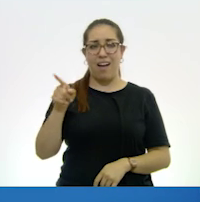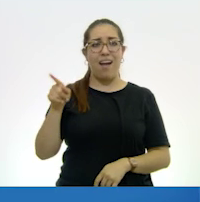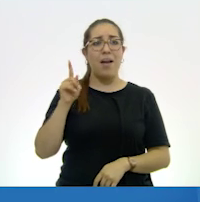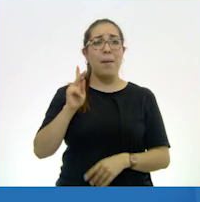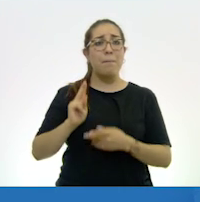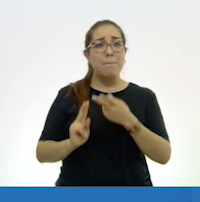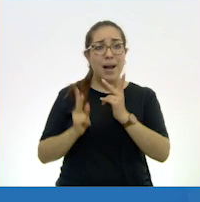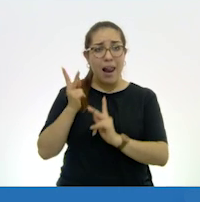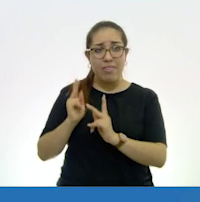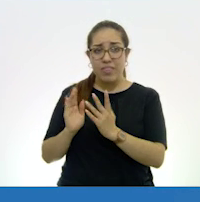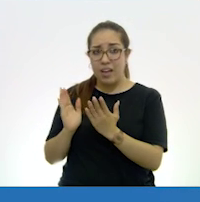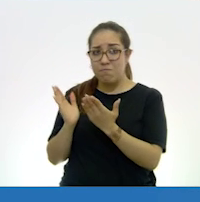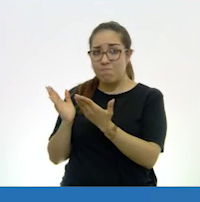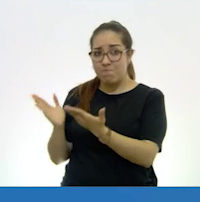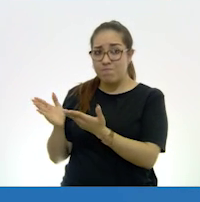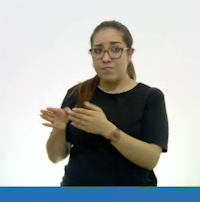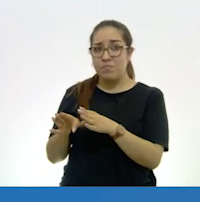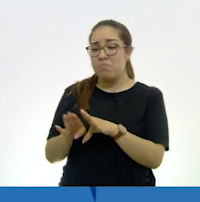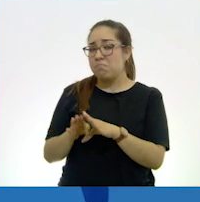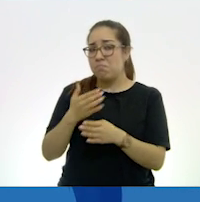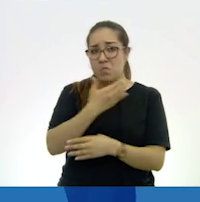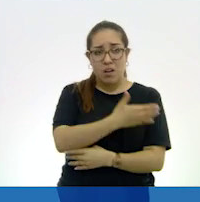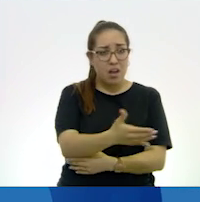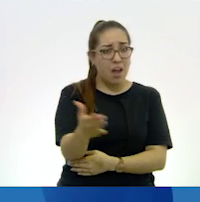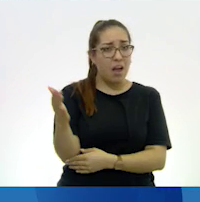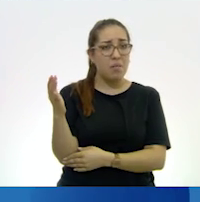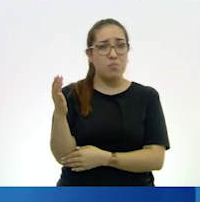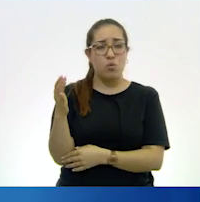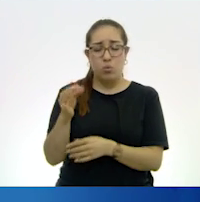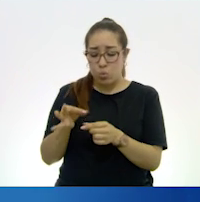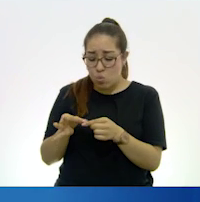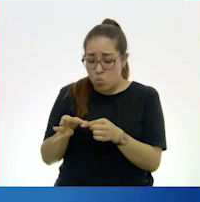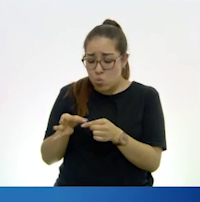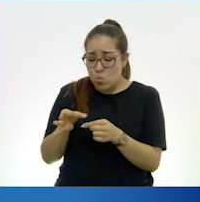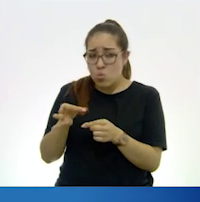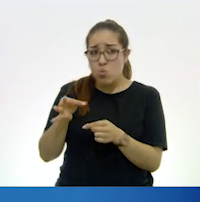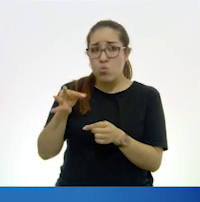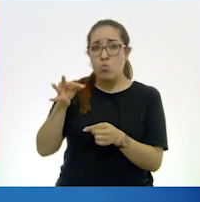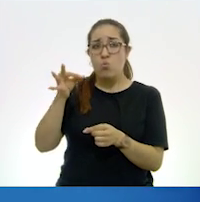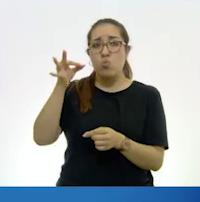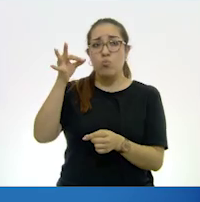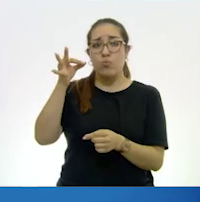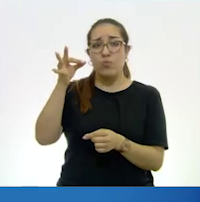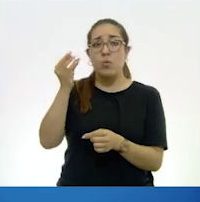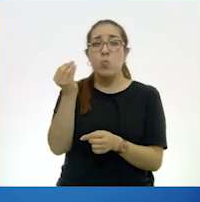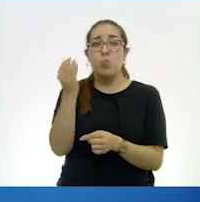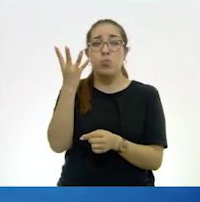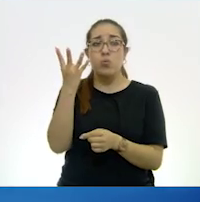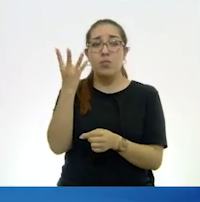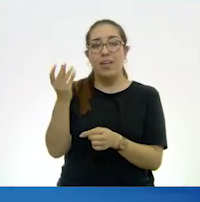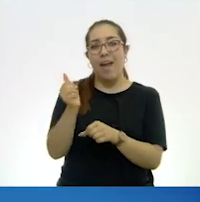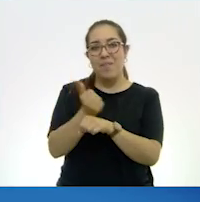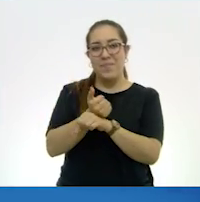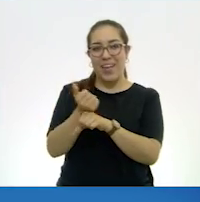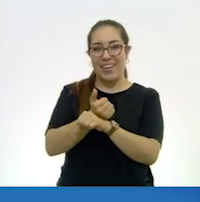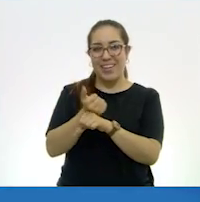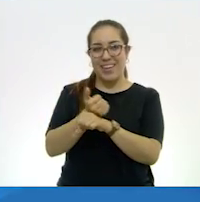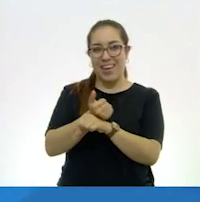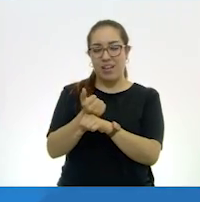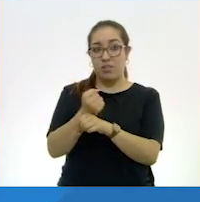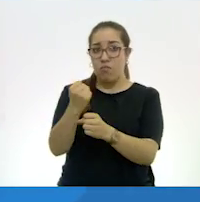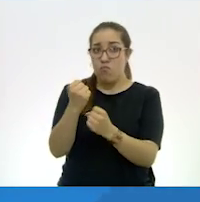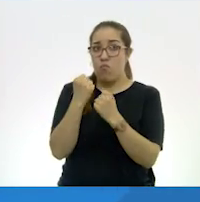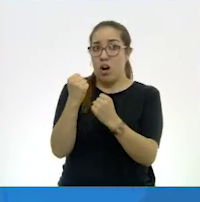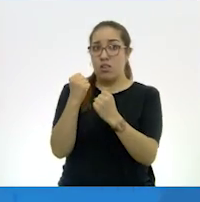que crece de forma silvestre. Su tallo es alargado y posee una flor amarilla en la punta de olor